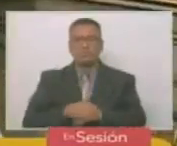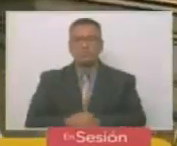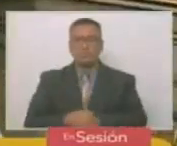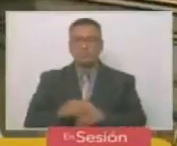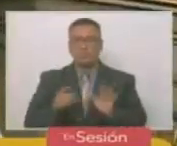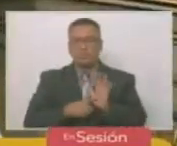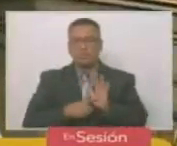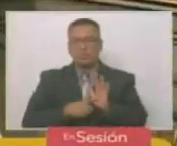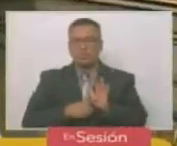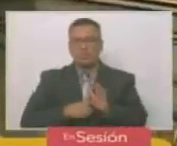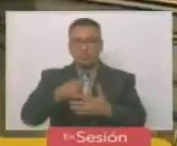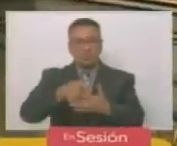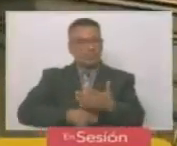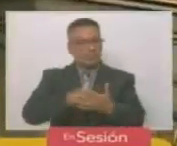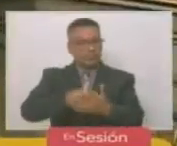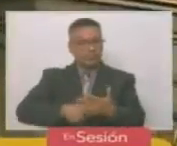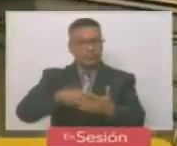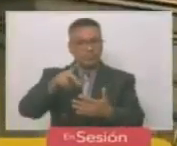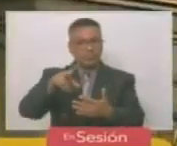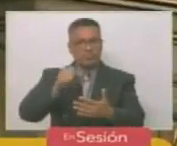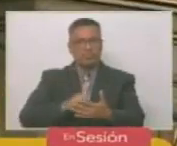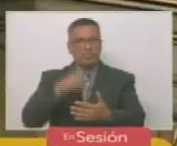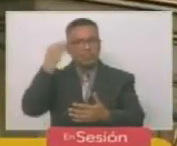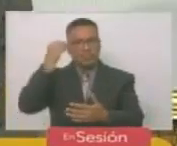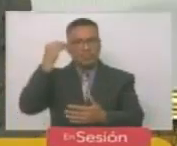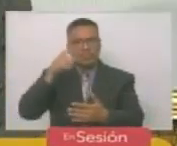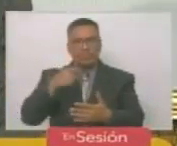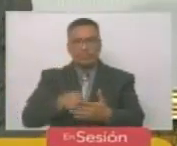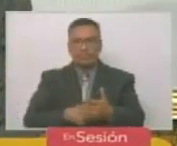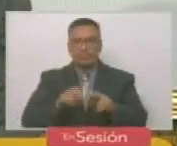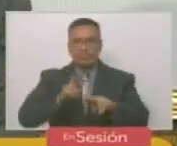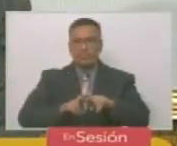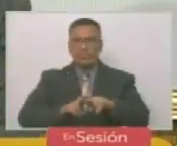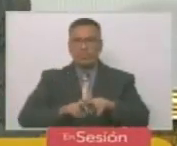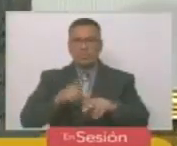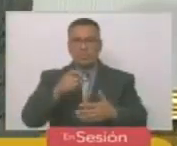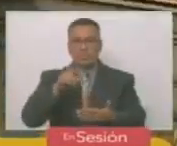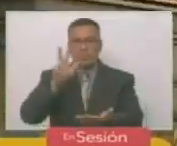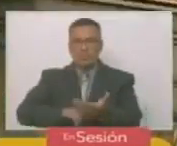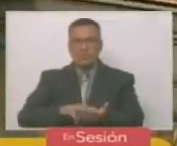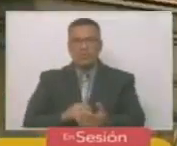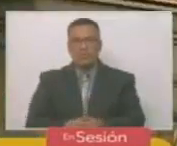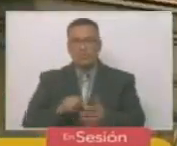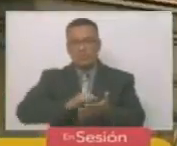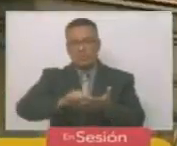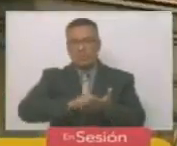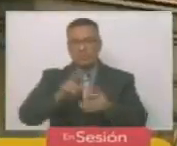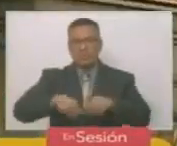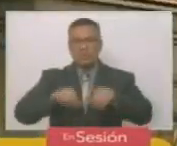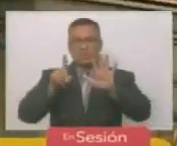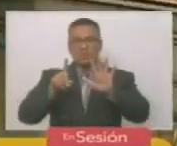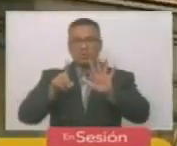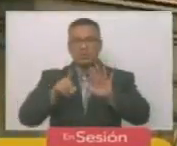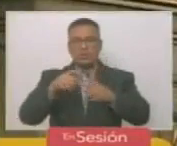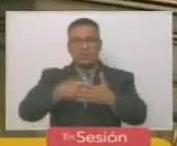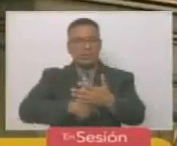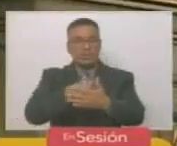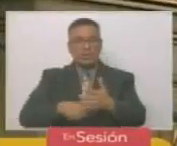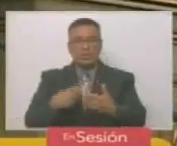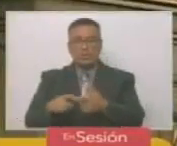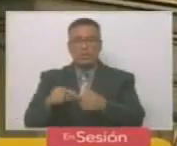Epígrafe, prohibiciones. En consideración al epígrafe. Aprobado. Siguiente. Artículo 16. Se prohíbe a